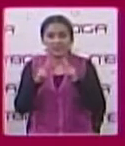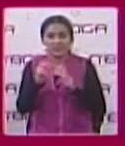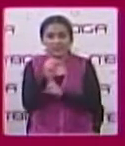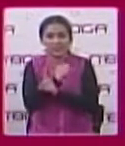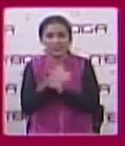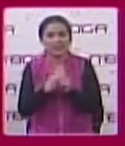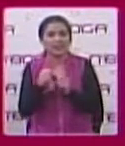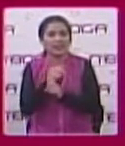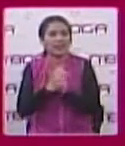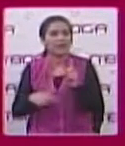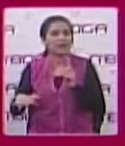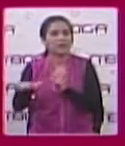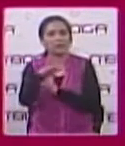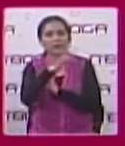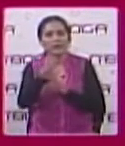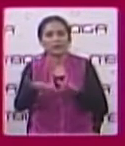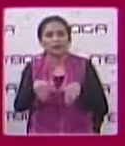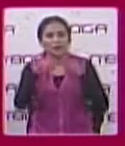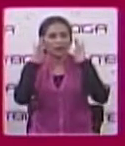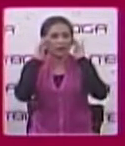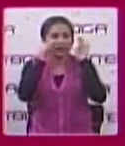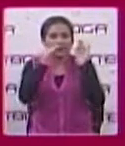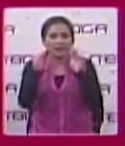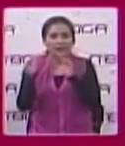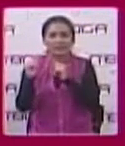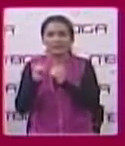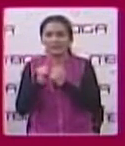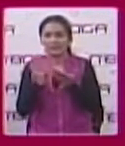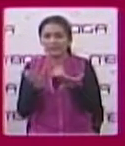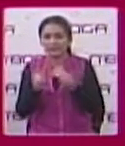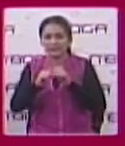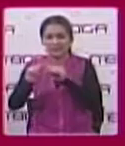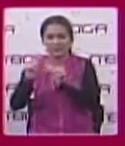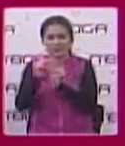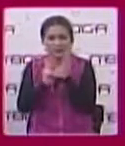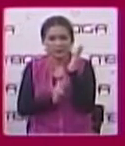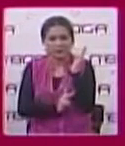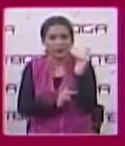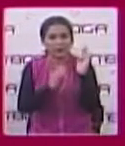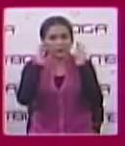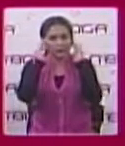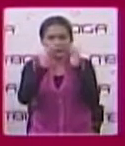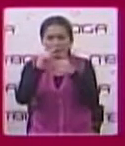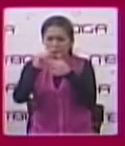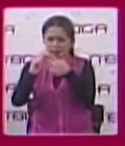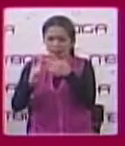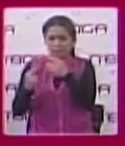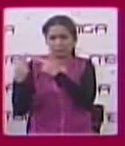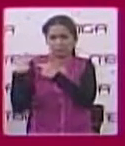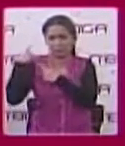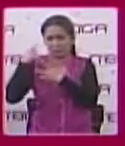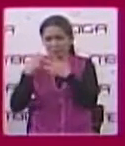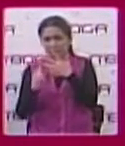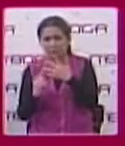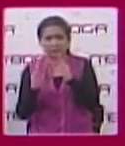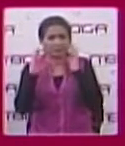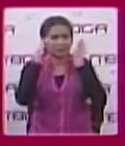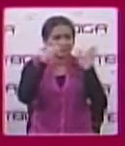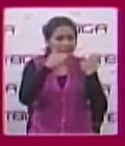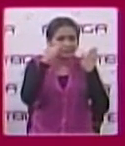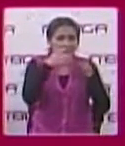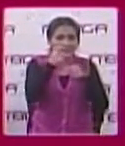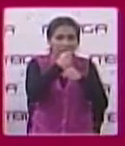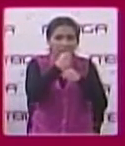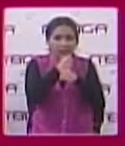educativos desarrollados por la Fundación. Luz María, entonces, ¿cómo administra usted su tiempo entre Coca-Cola y también su vida